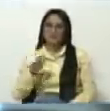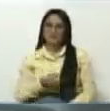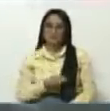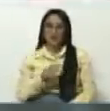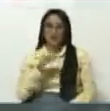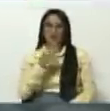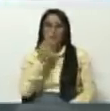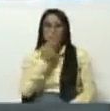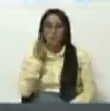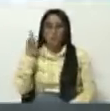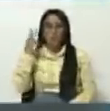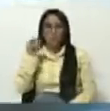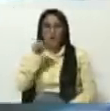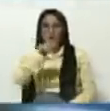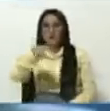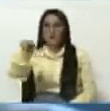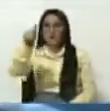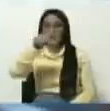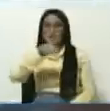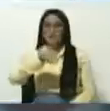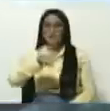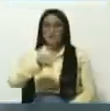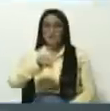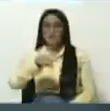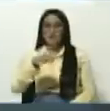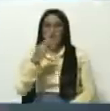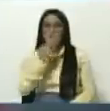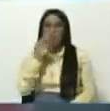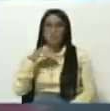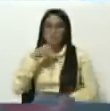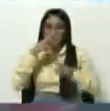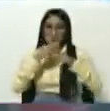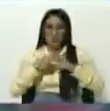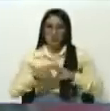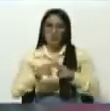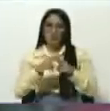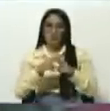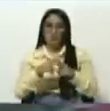Juro por ellos. Juro por mi honor.